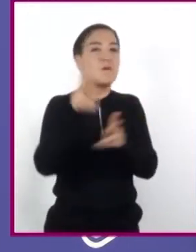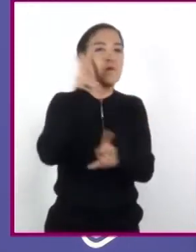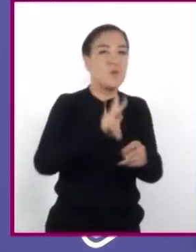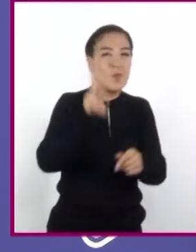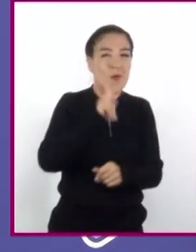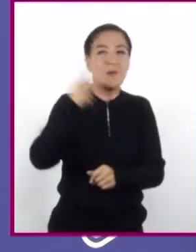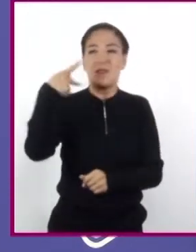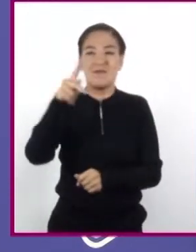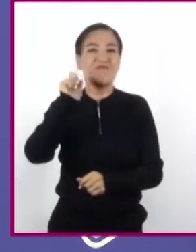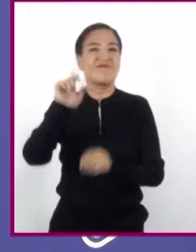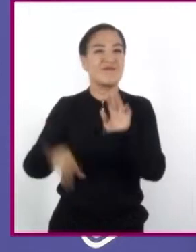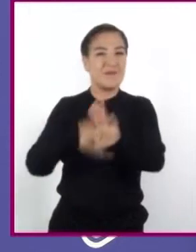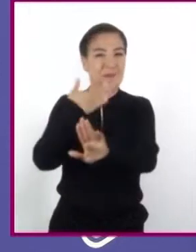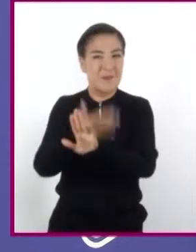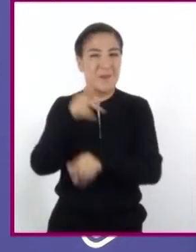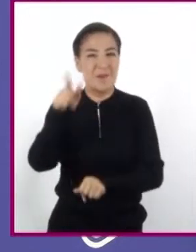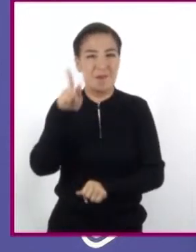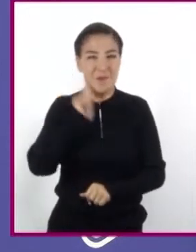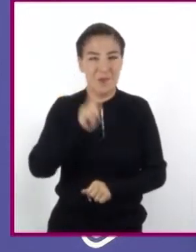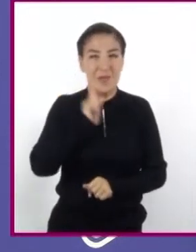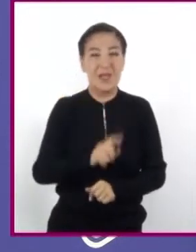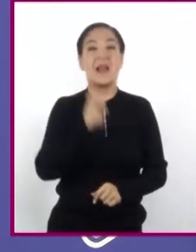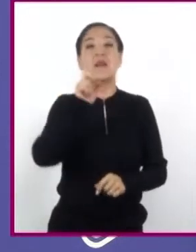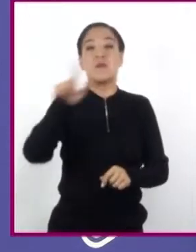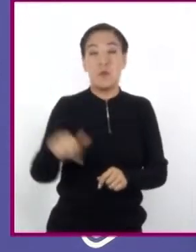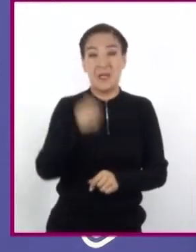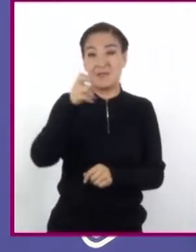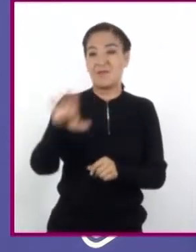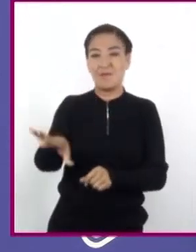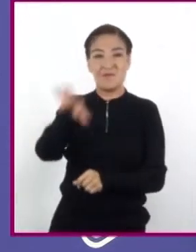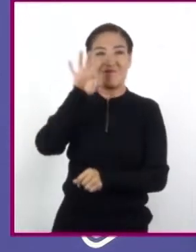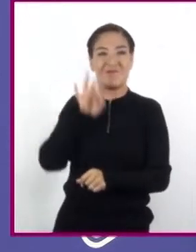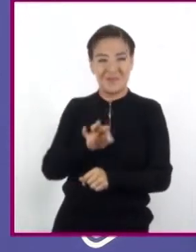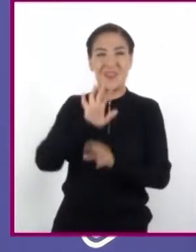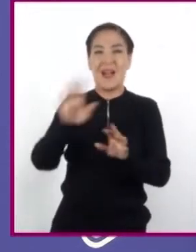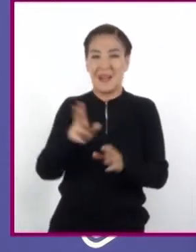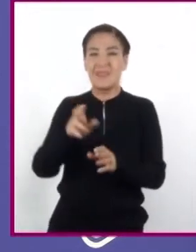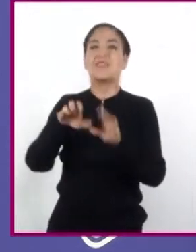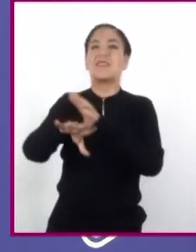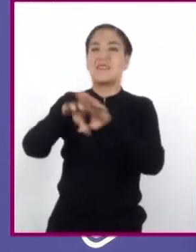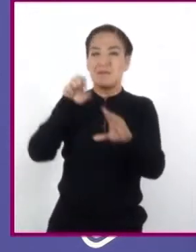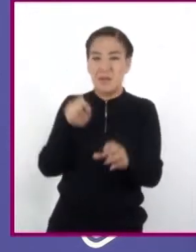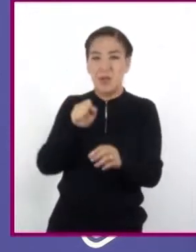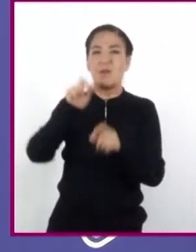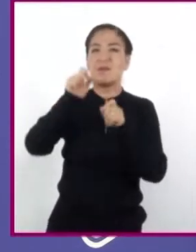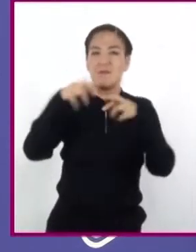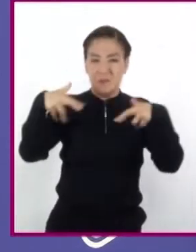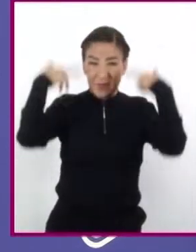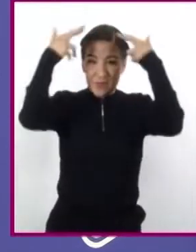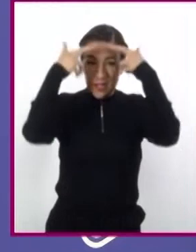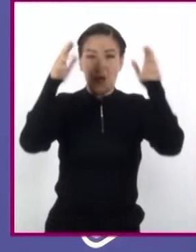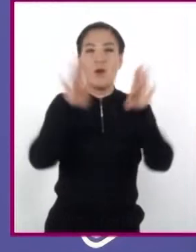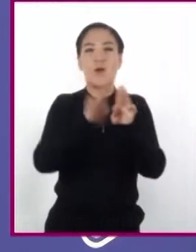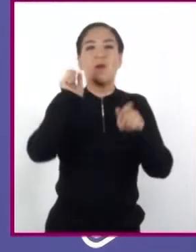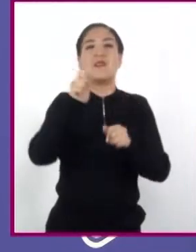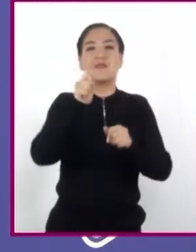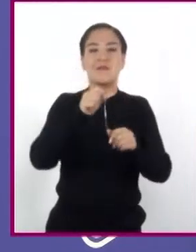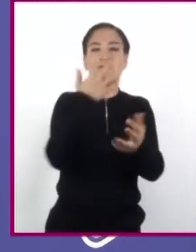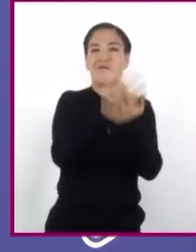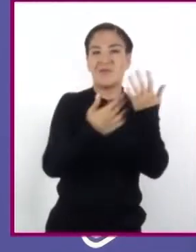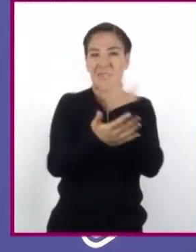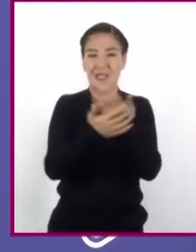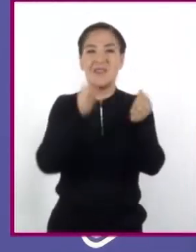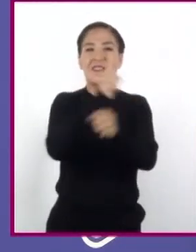contra. Después de ese tiempo, la sacaron con una corona pintada en la cabeza, llevada en un caballo atadas las manos